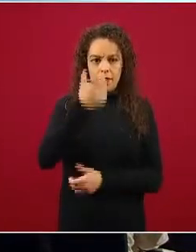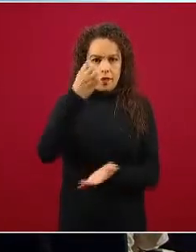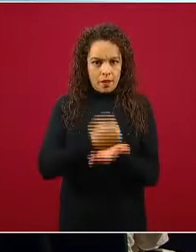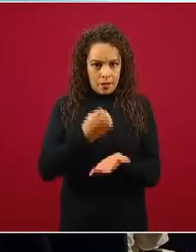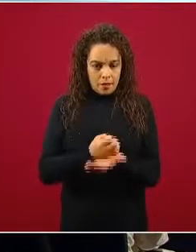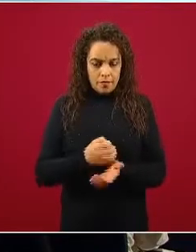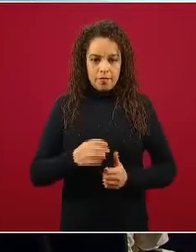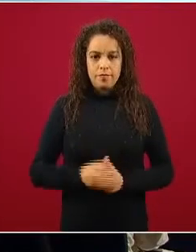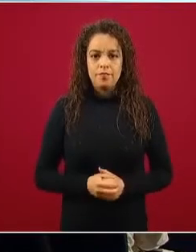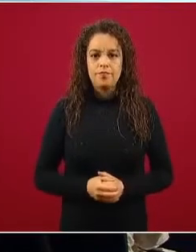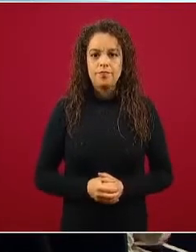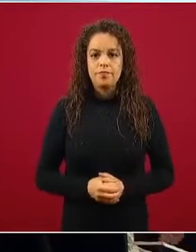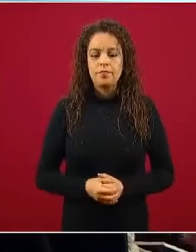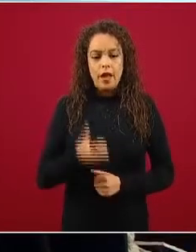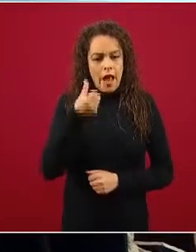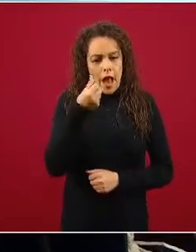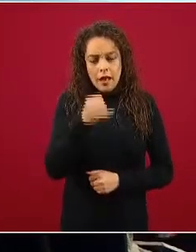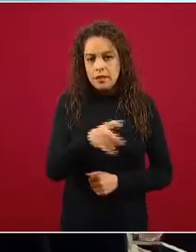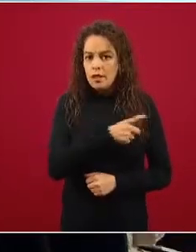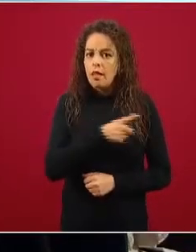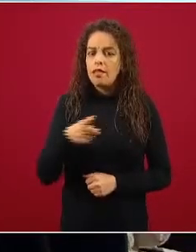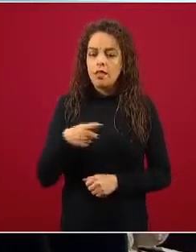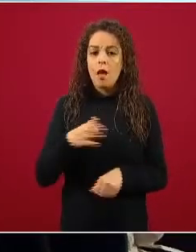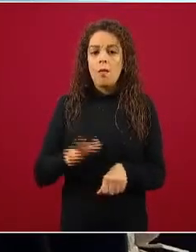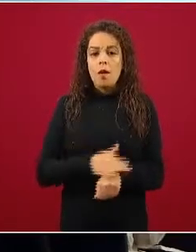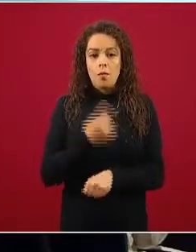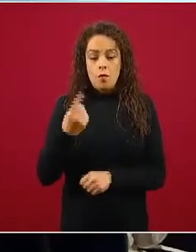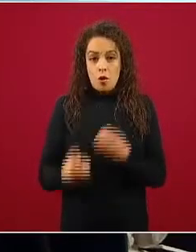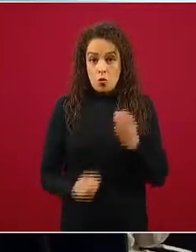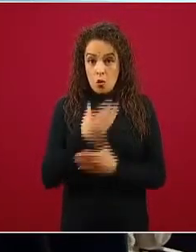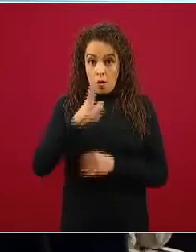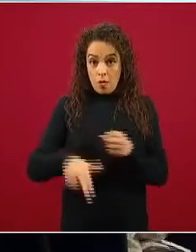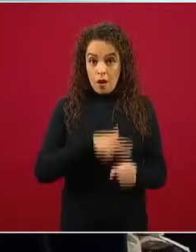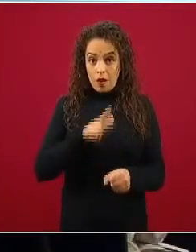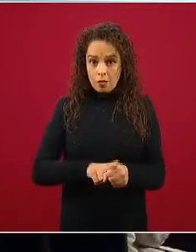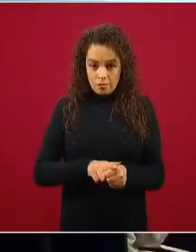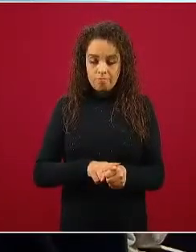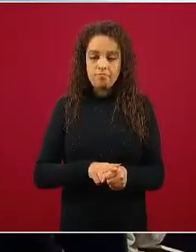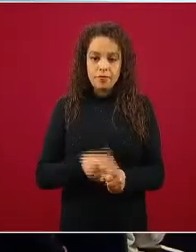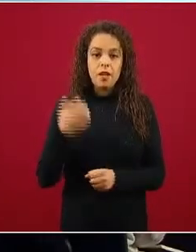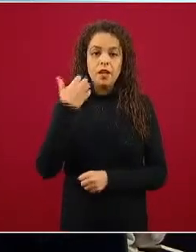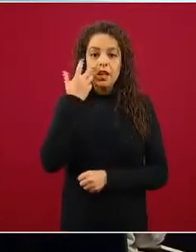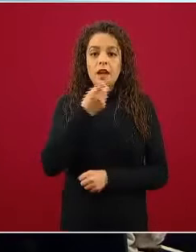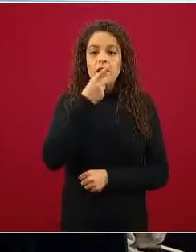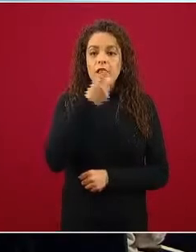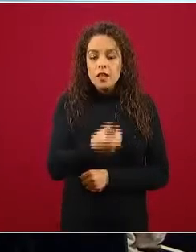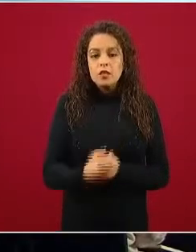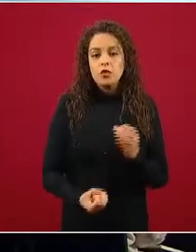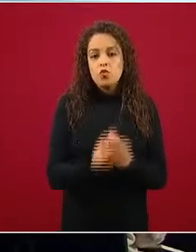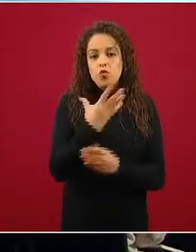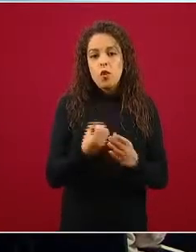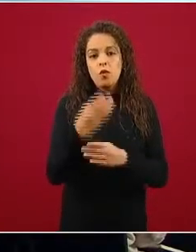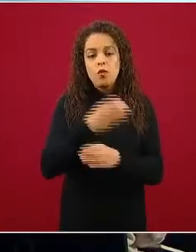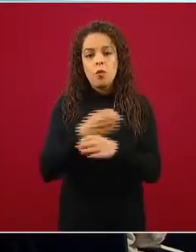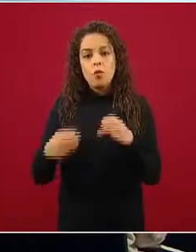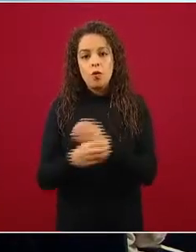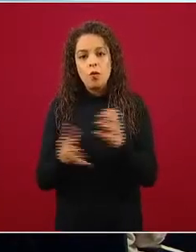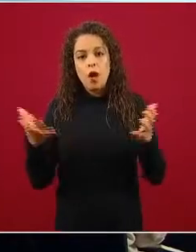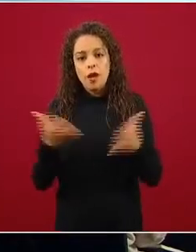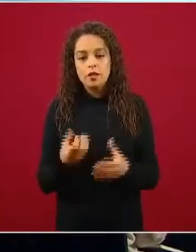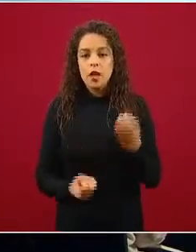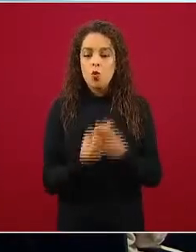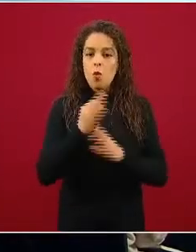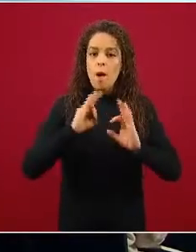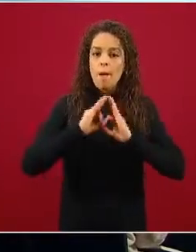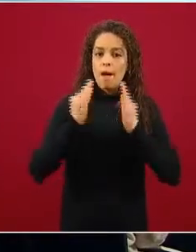la nueva normalidad implica hacer cosas nuevas, implica que tengamos todos que poner de nuestra